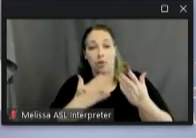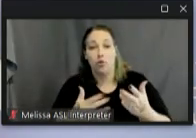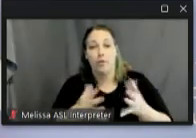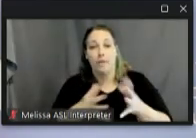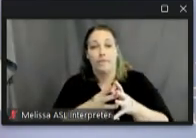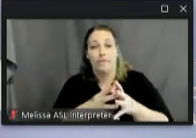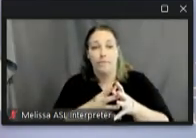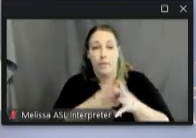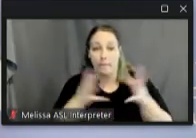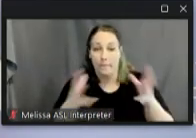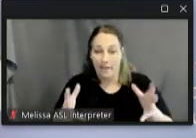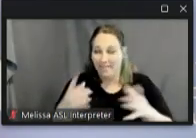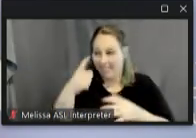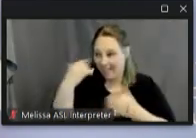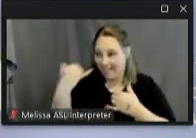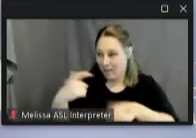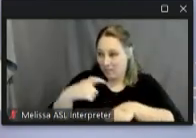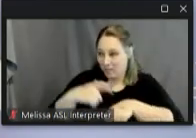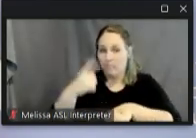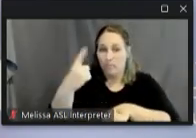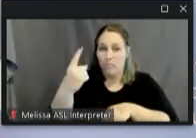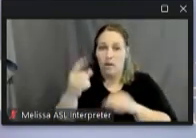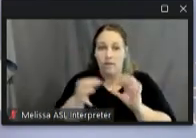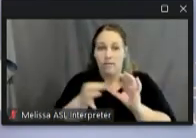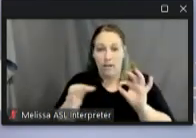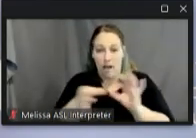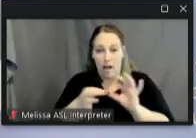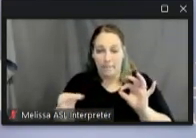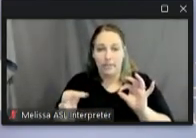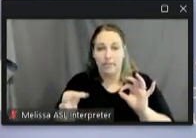la secretaria ejecutiva. El tema